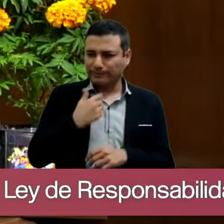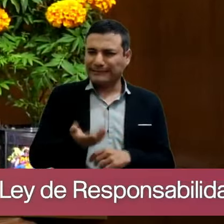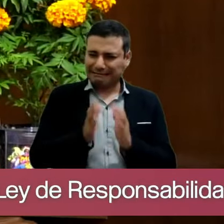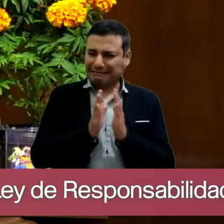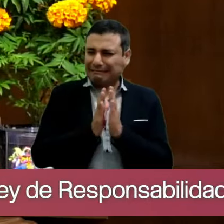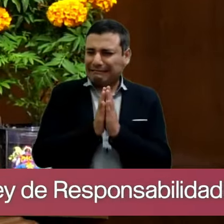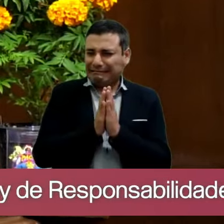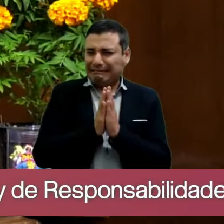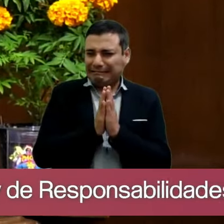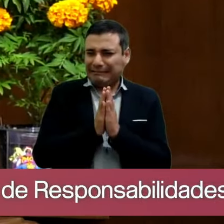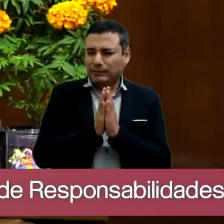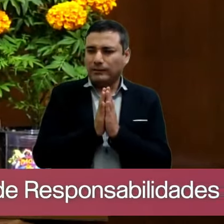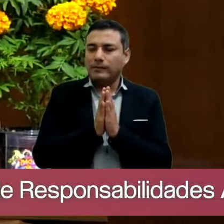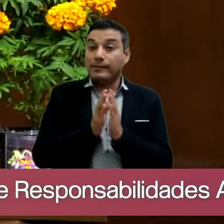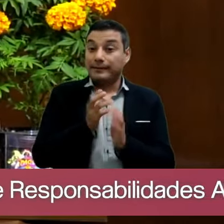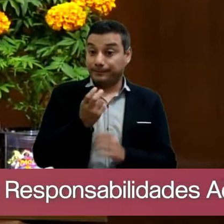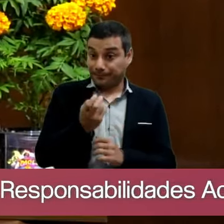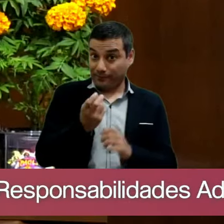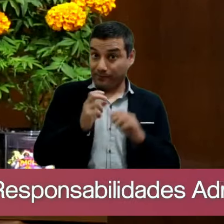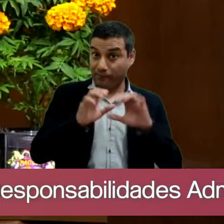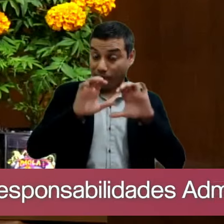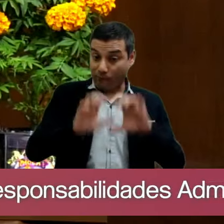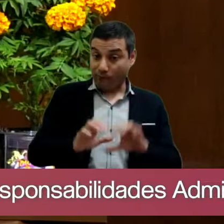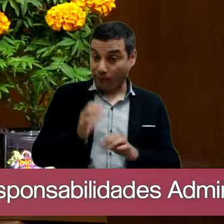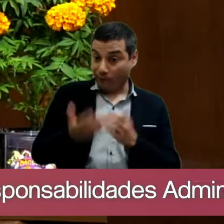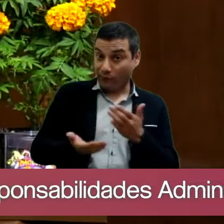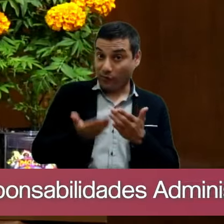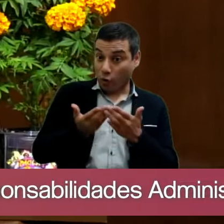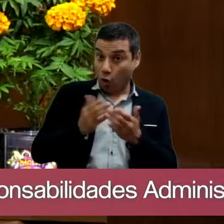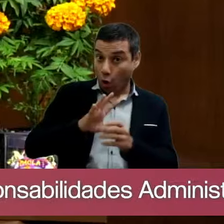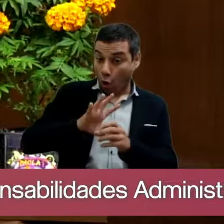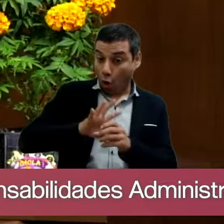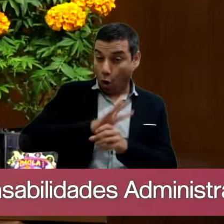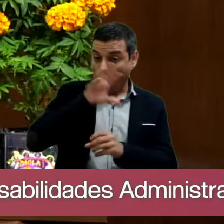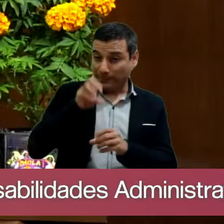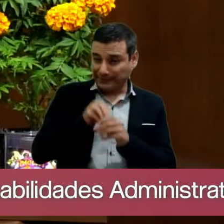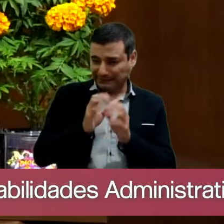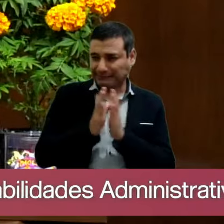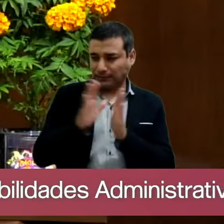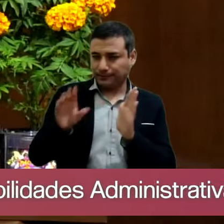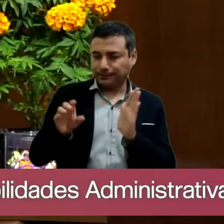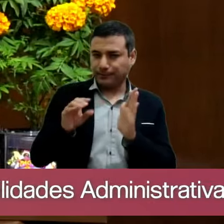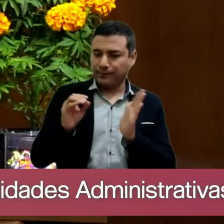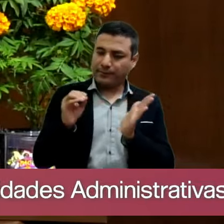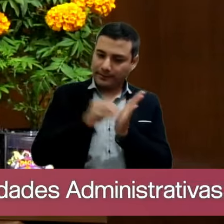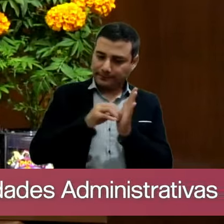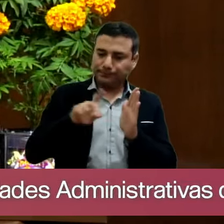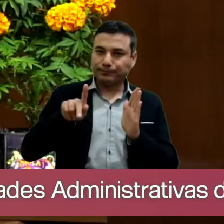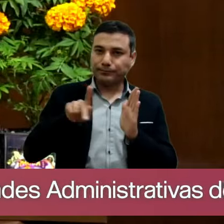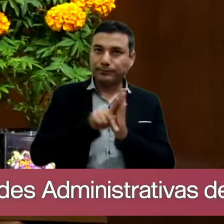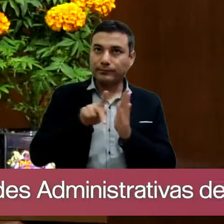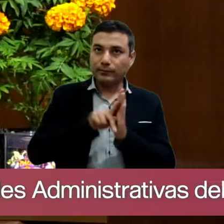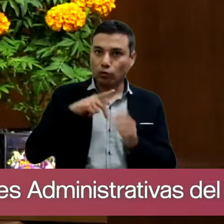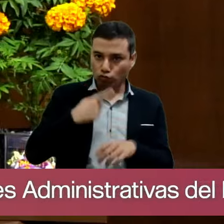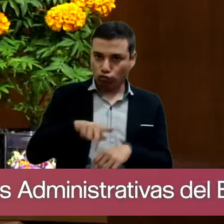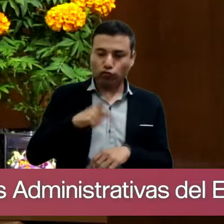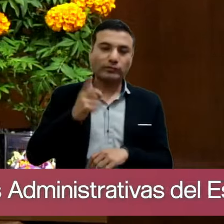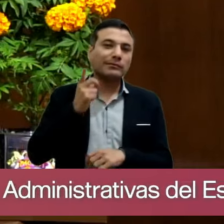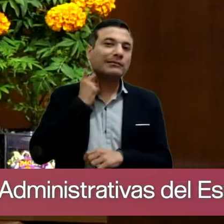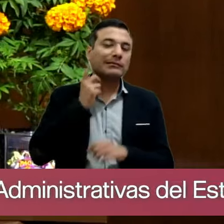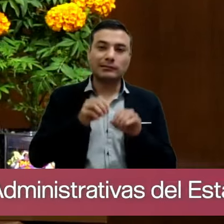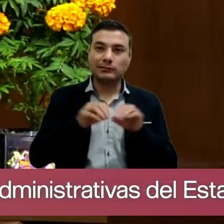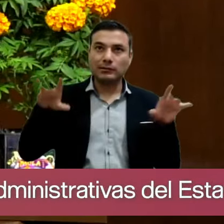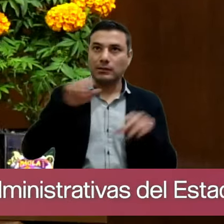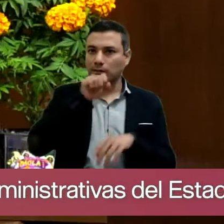solicito que la presente iniciativa quede registrada, se publique en la Gaceta Parlamentaria y sea